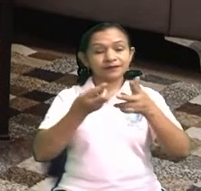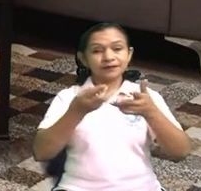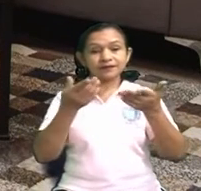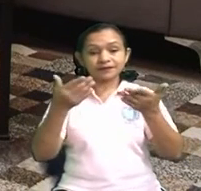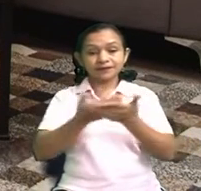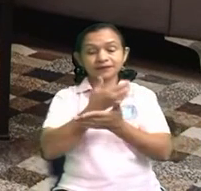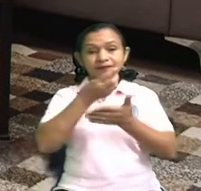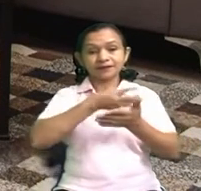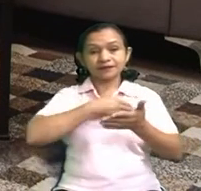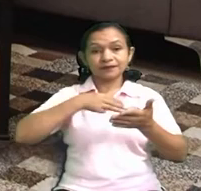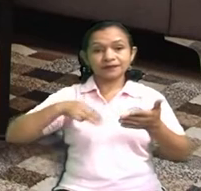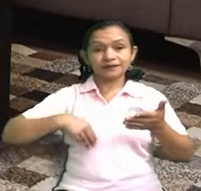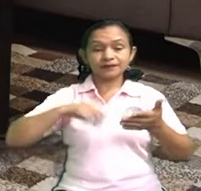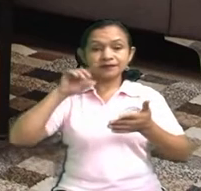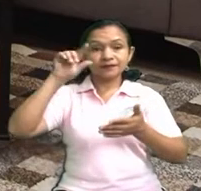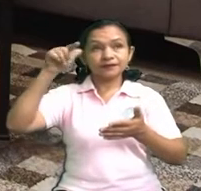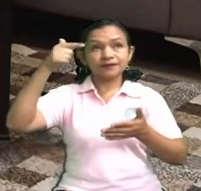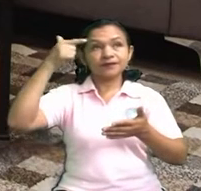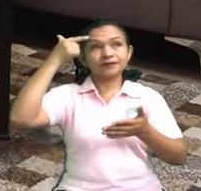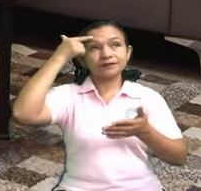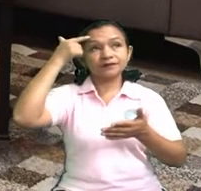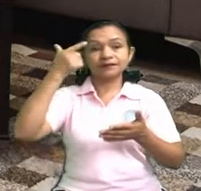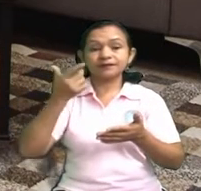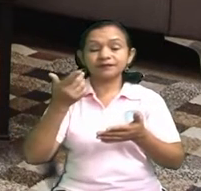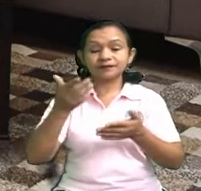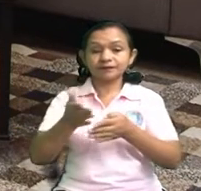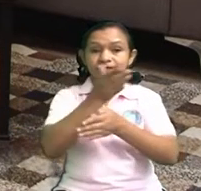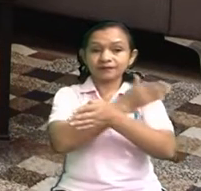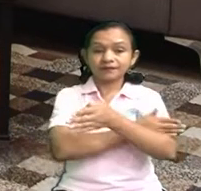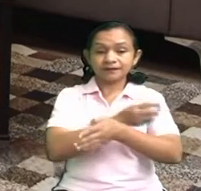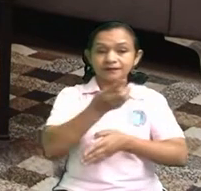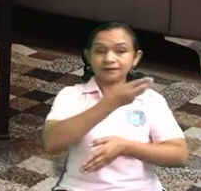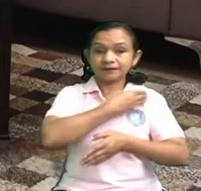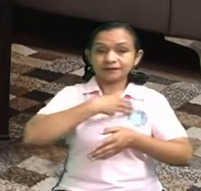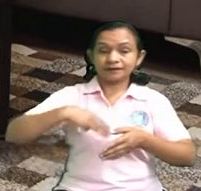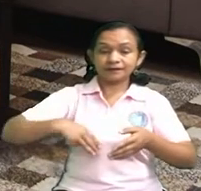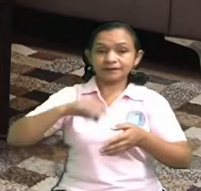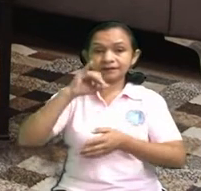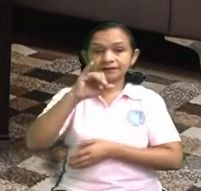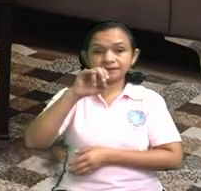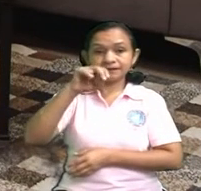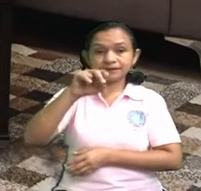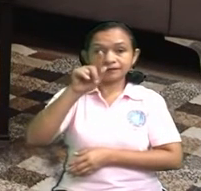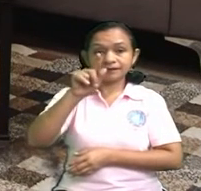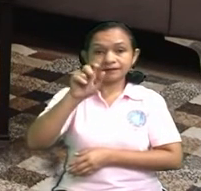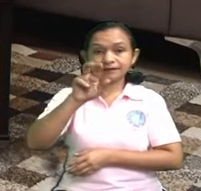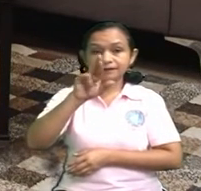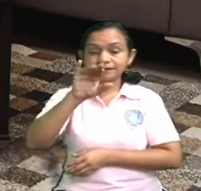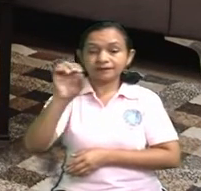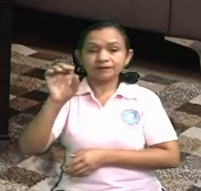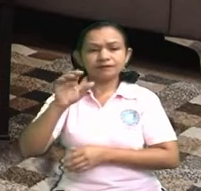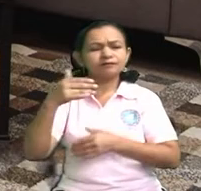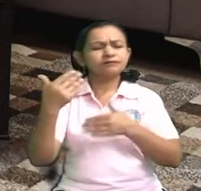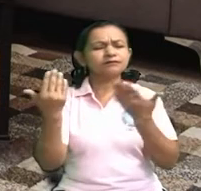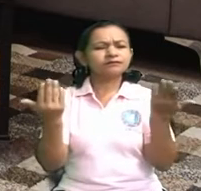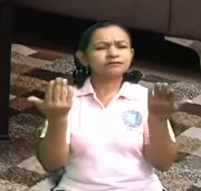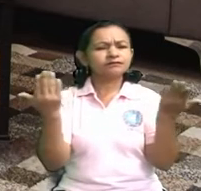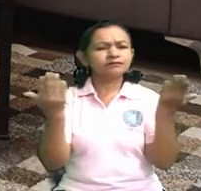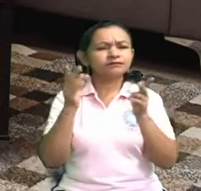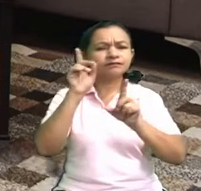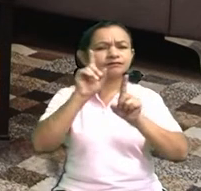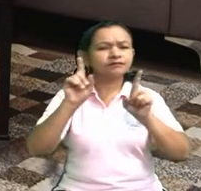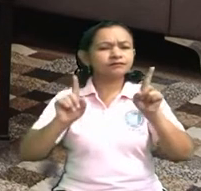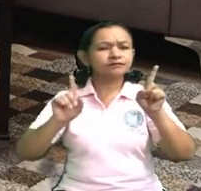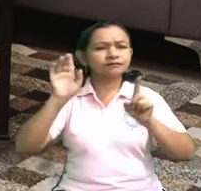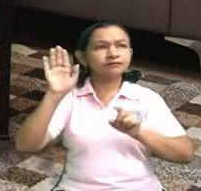actual Ministerio de Gobernación, antes Ministerio del Interior, entender lo que significa y cuál es el nivel de compromiso que tiene el Ministerio de